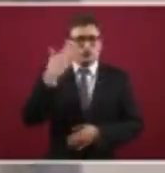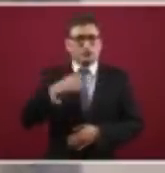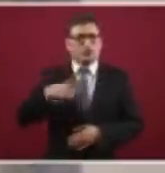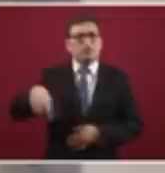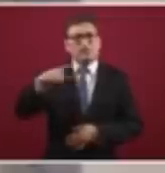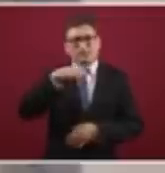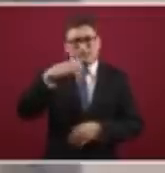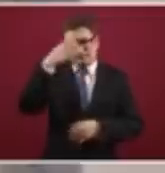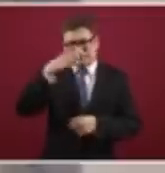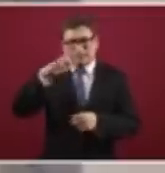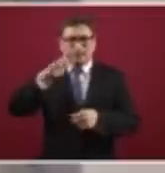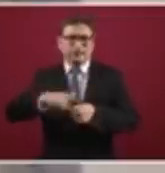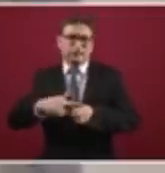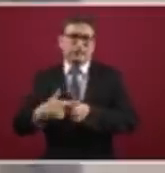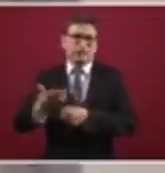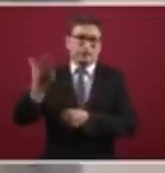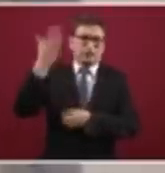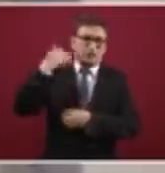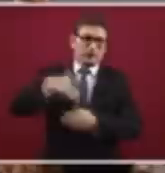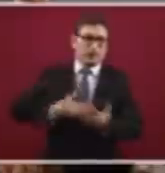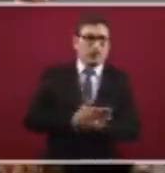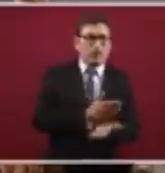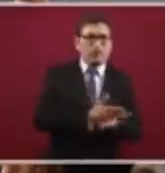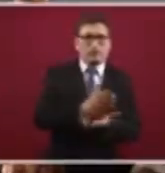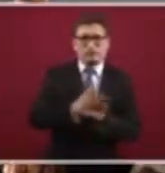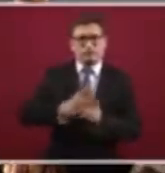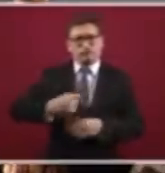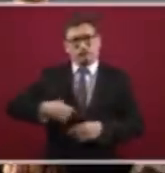que nos vaciaron el país